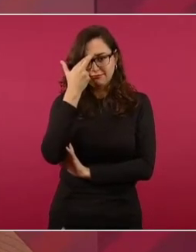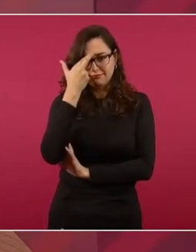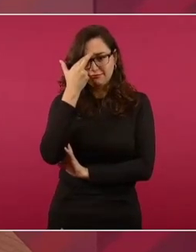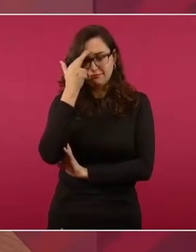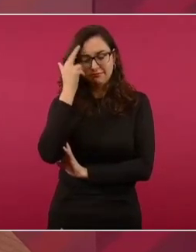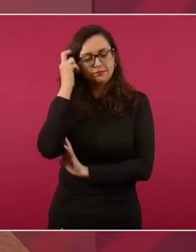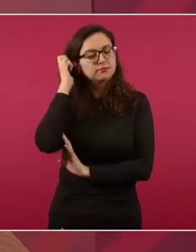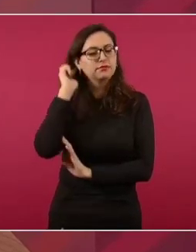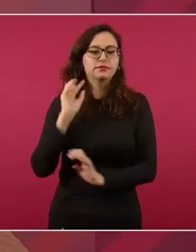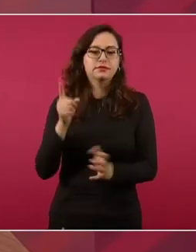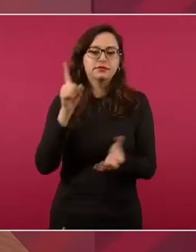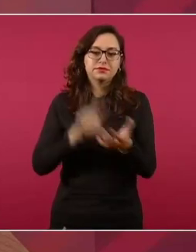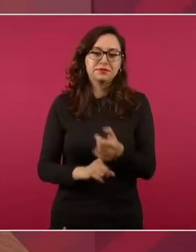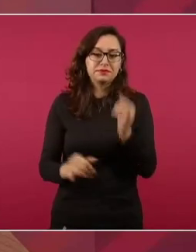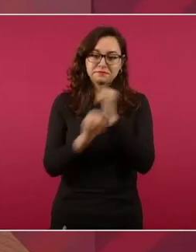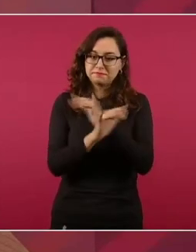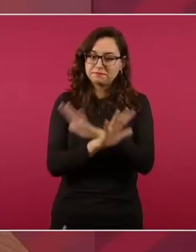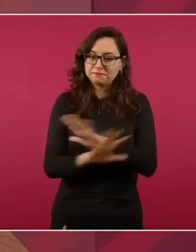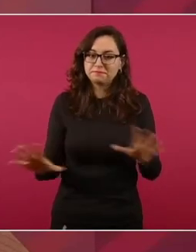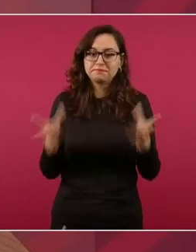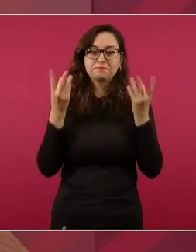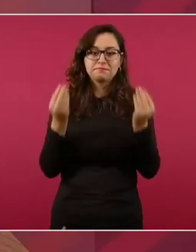y hay mucha información sobre eso,